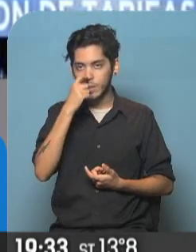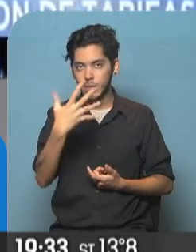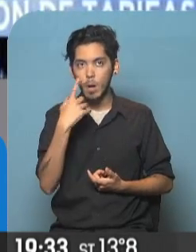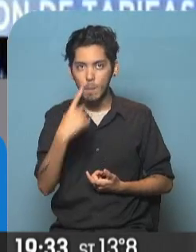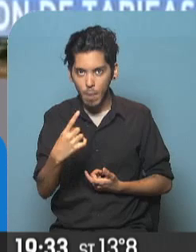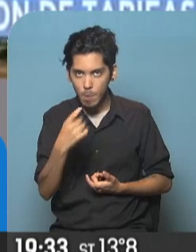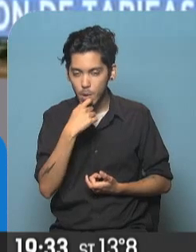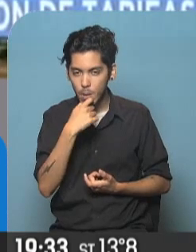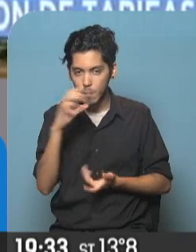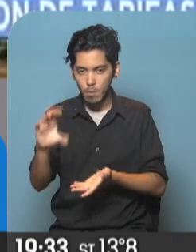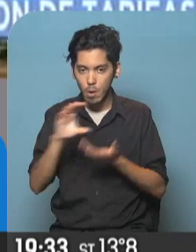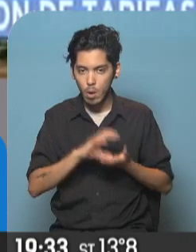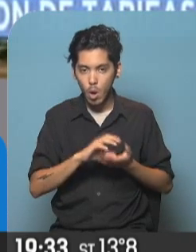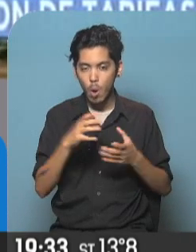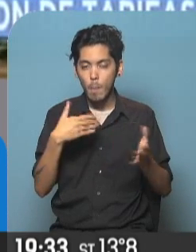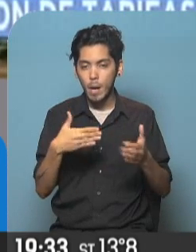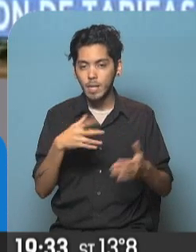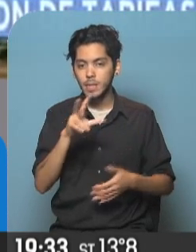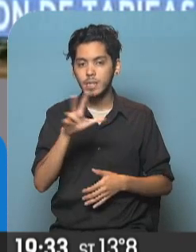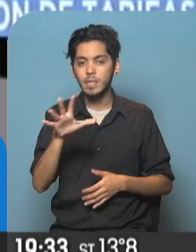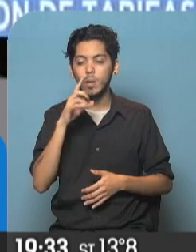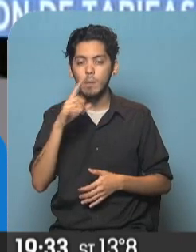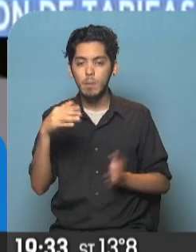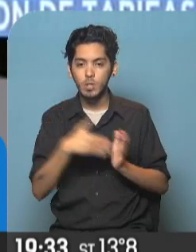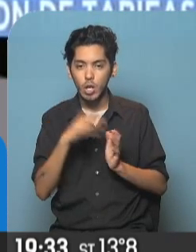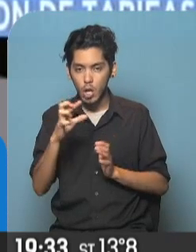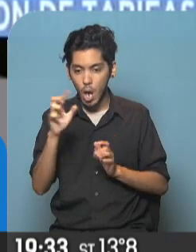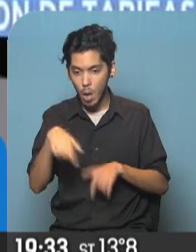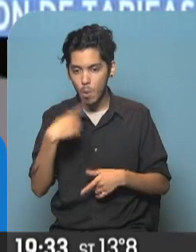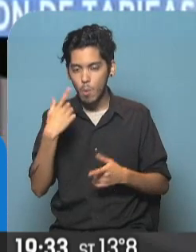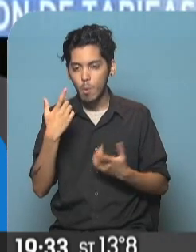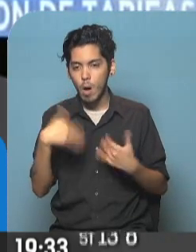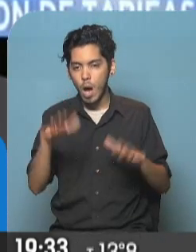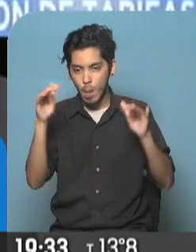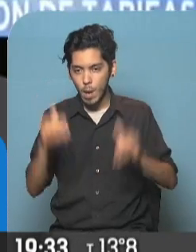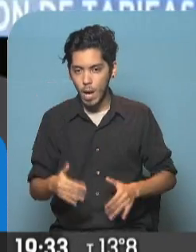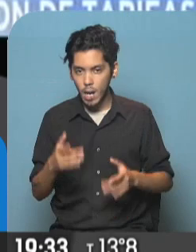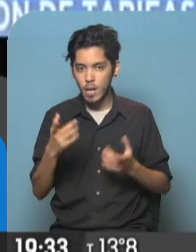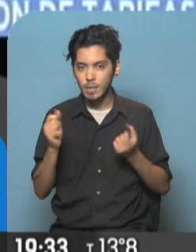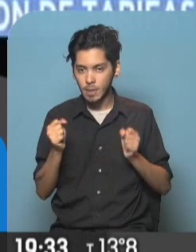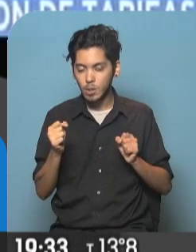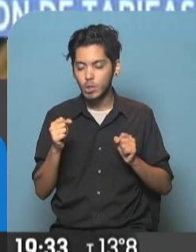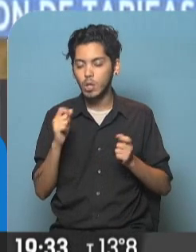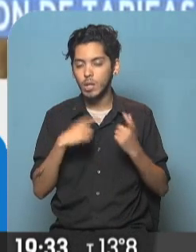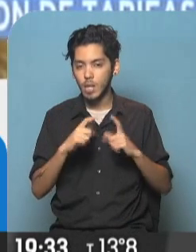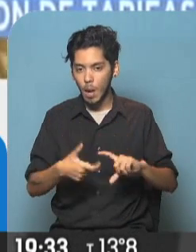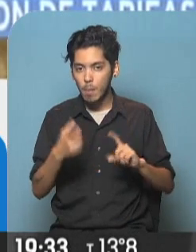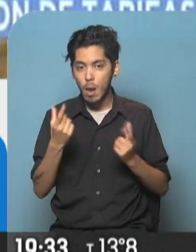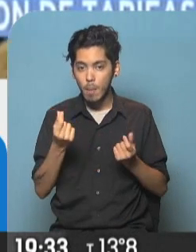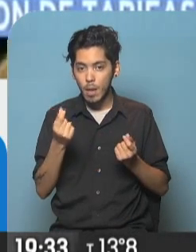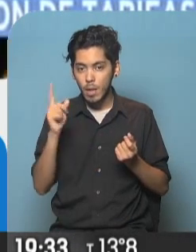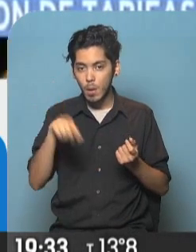un paquete de 35.000 millones de dólares ahí se va a moderar la atención cambiaria y justamente el dinero que